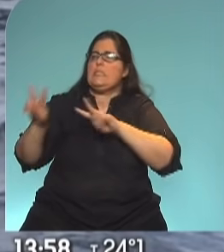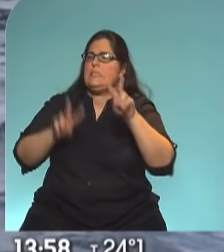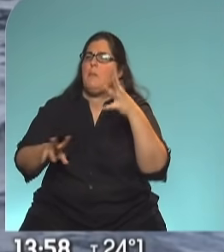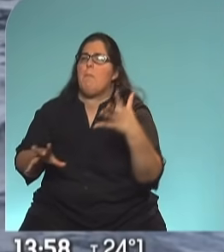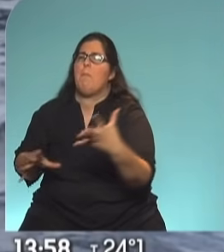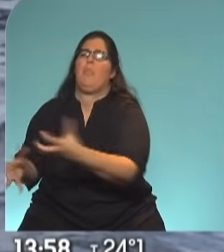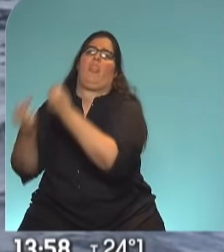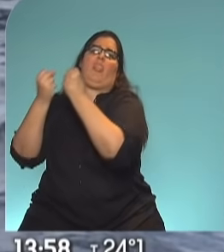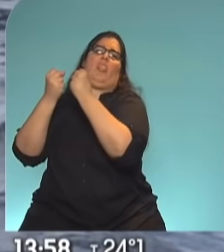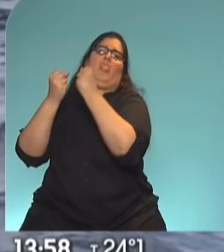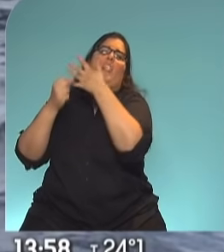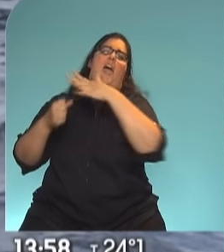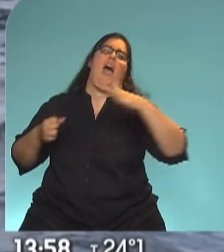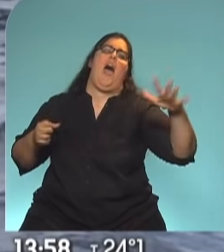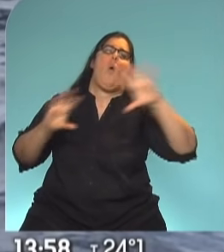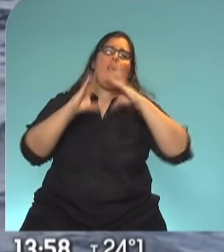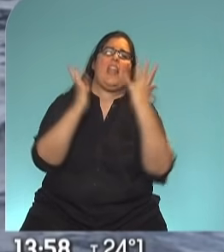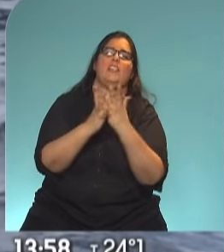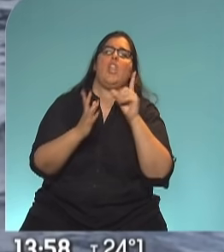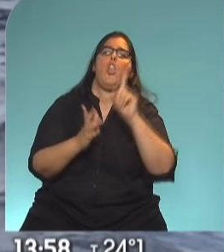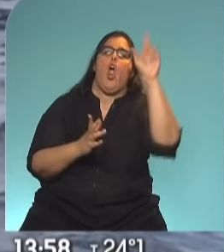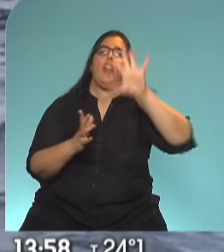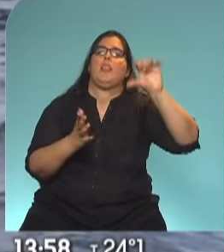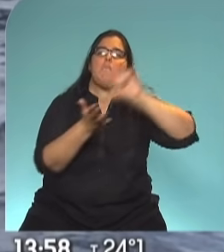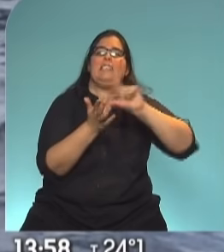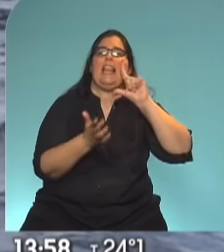aguas internacionales al norte de Libia. La fotografía